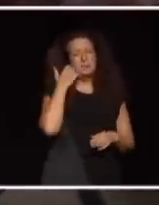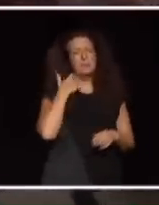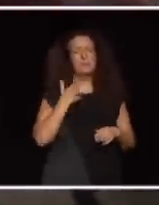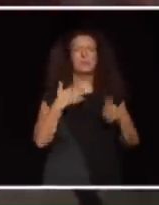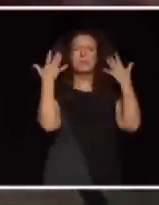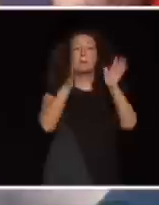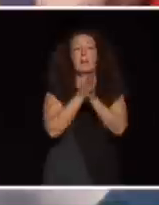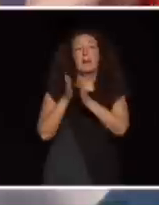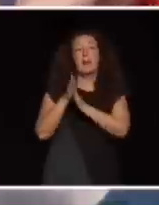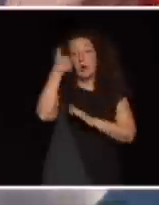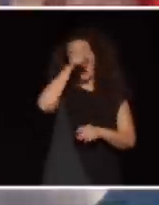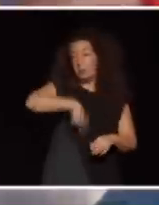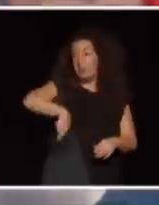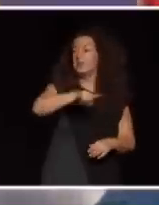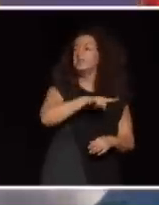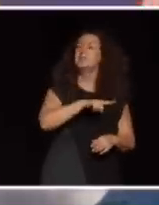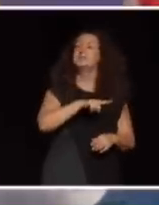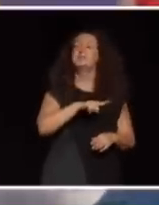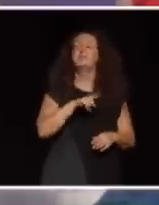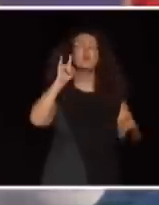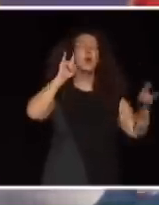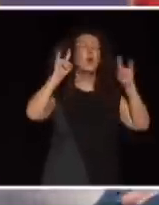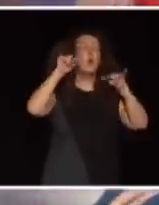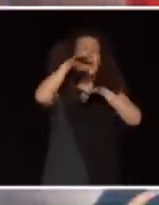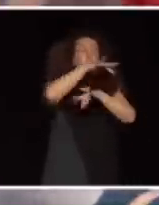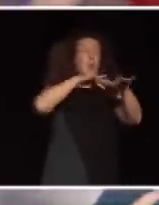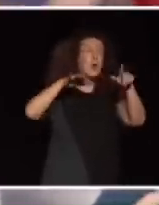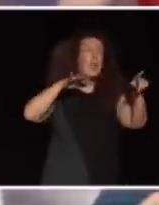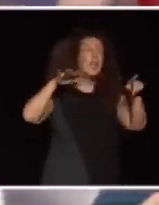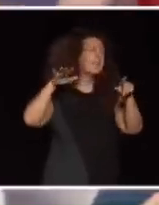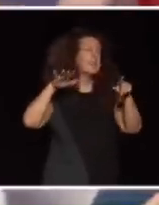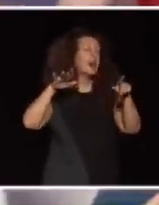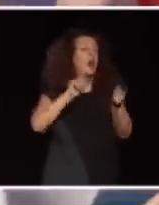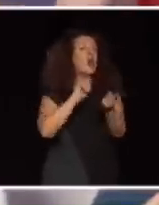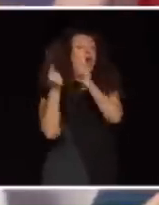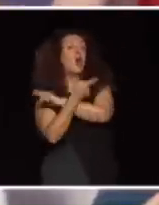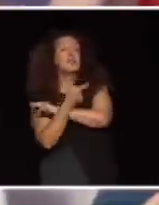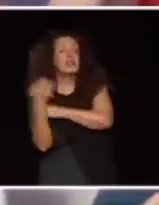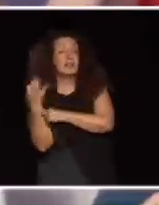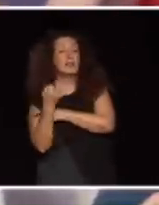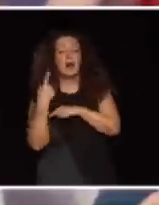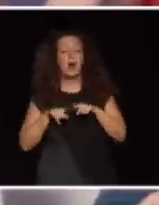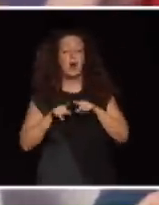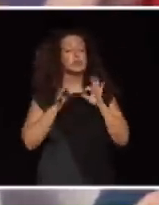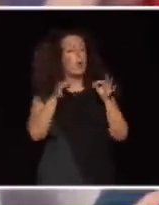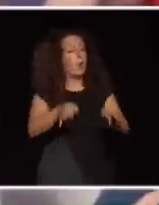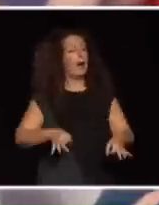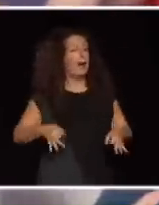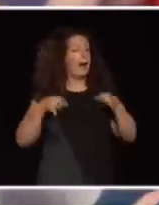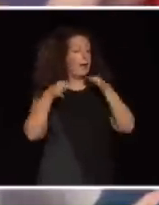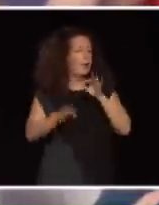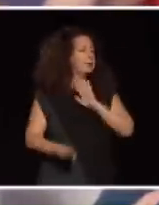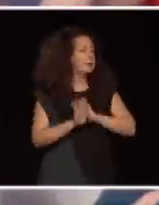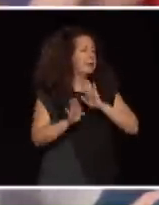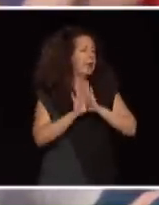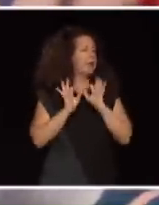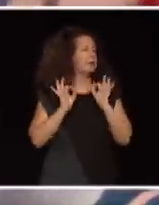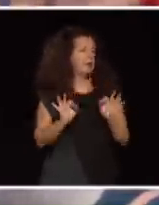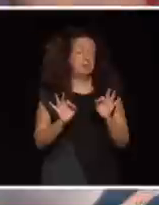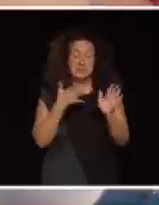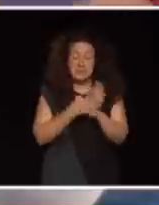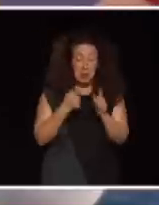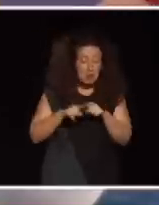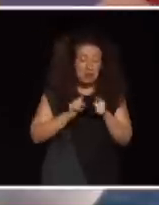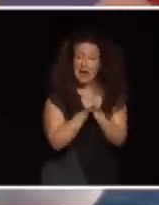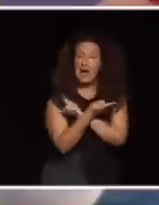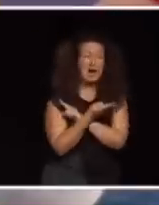Porque, compañeros, lo contrario del ruido, tenedlo muy claro, es que las cosas se queden como están. Es que nada